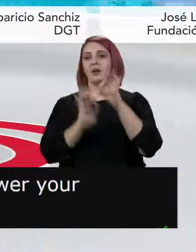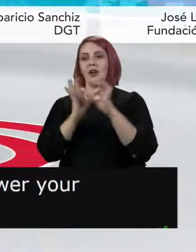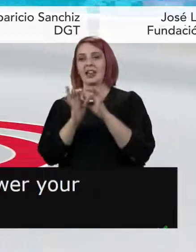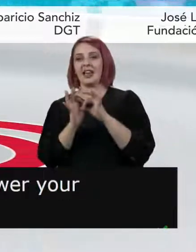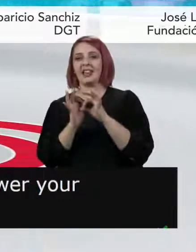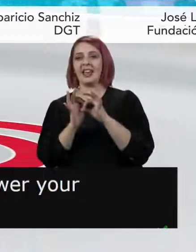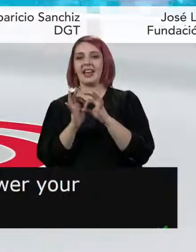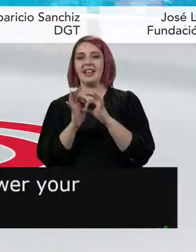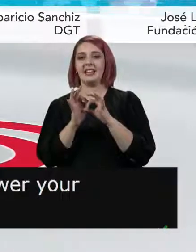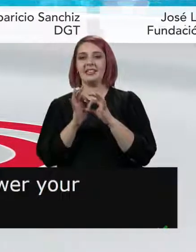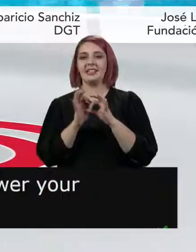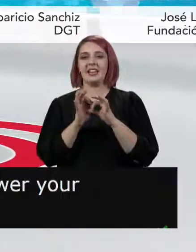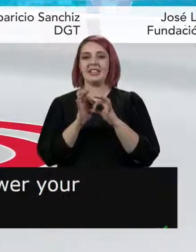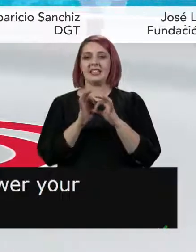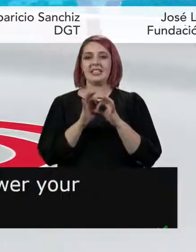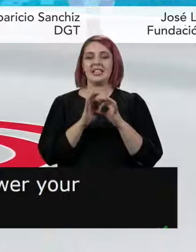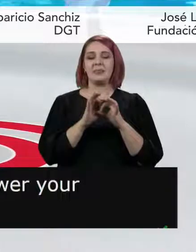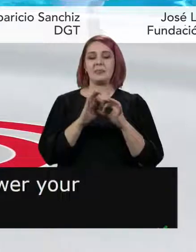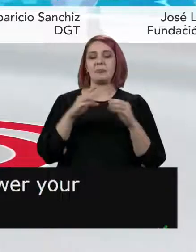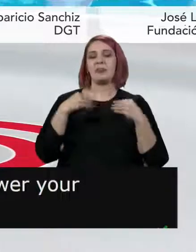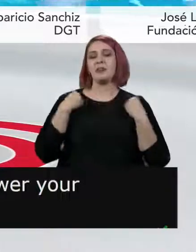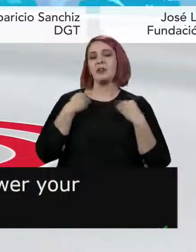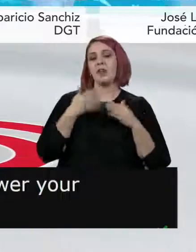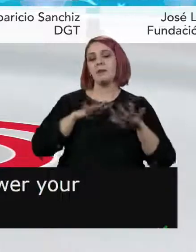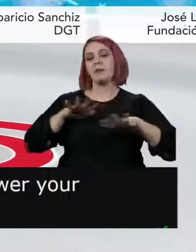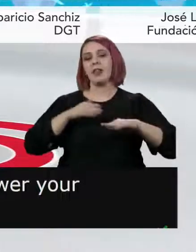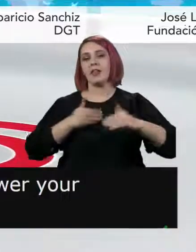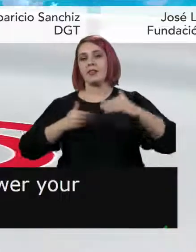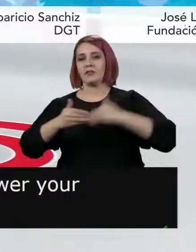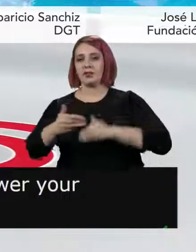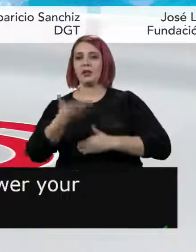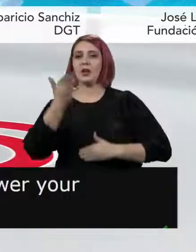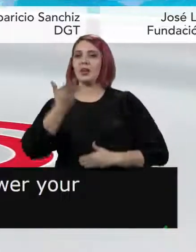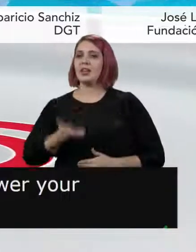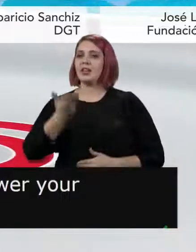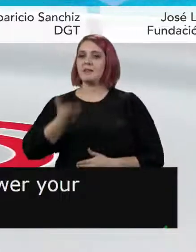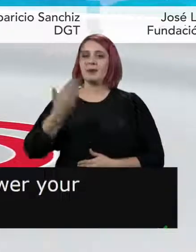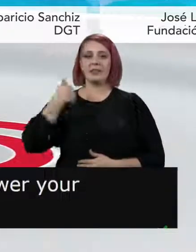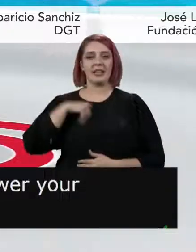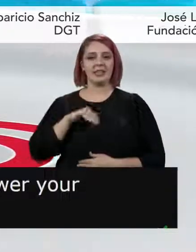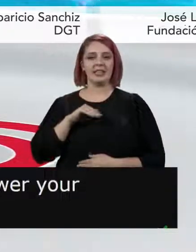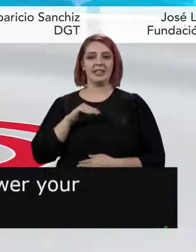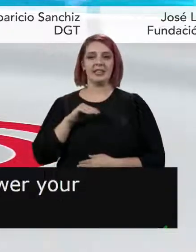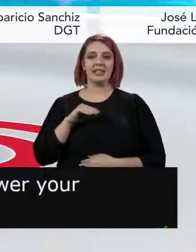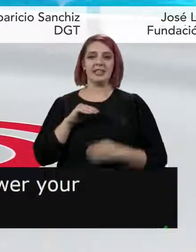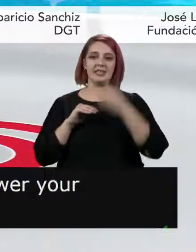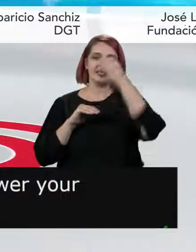de disfrutar de esa movilidad del futuro. Qué importante es que ya estamos poniendo en marcha